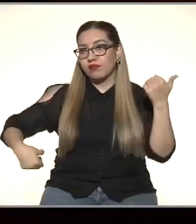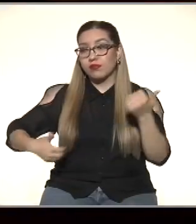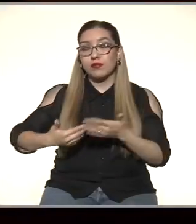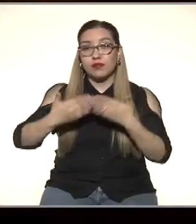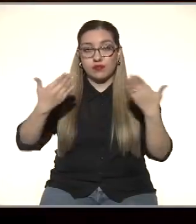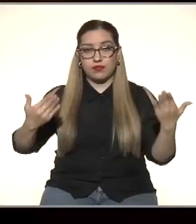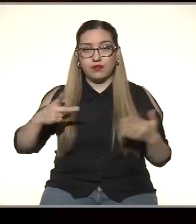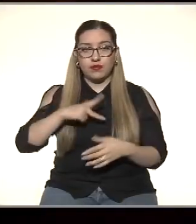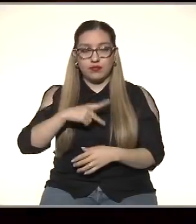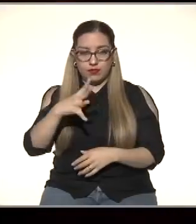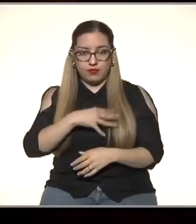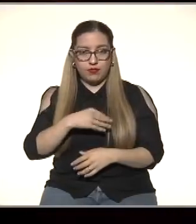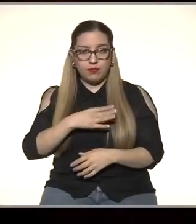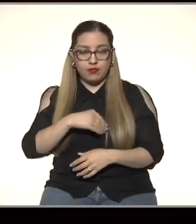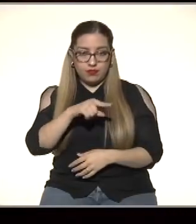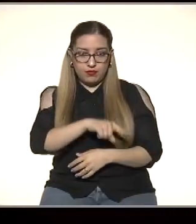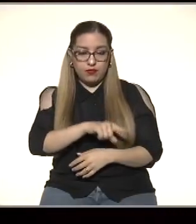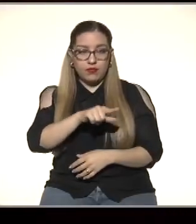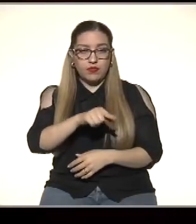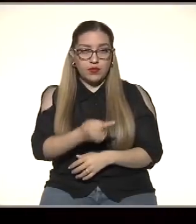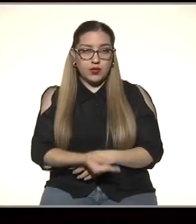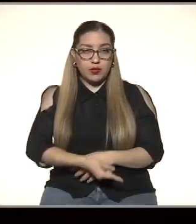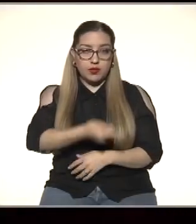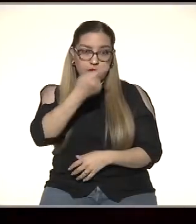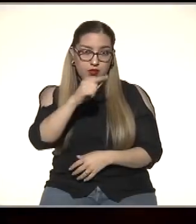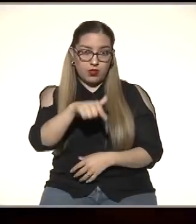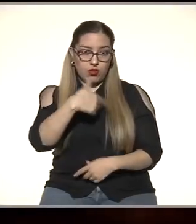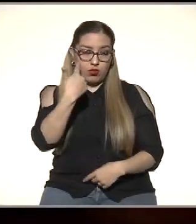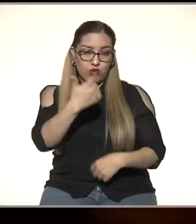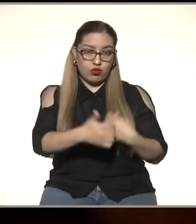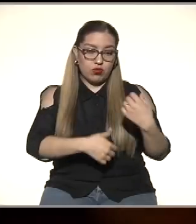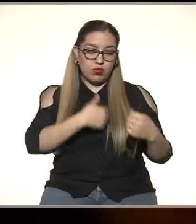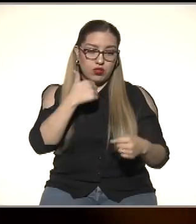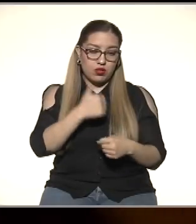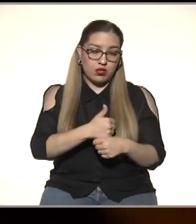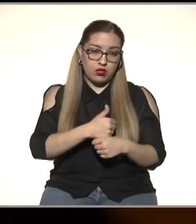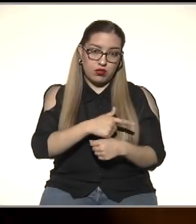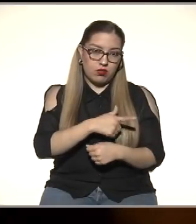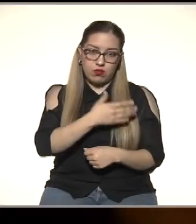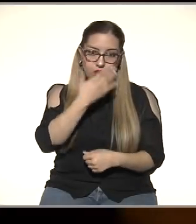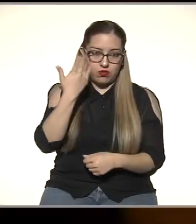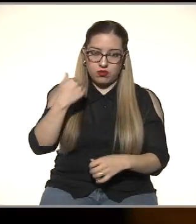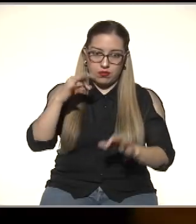con 12 años. No sabe exactamente por qué nos separamos su madre y yo.